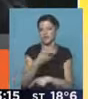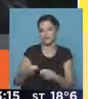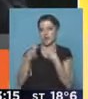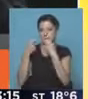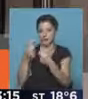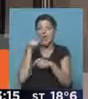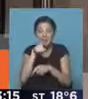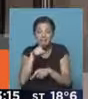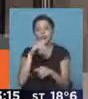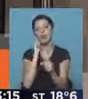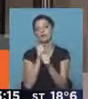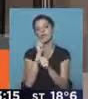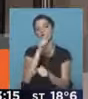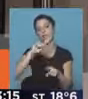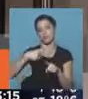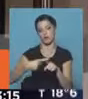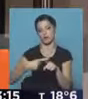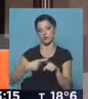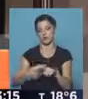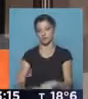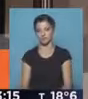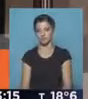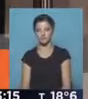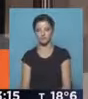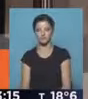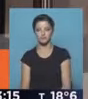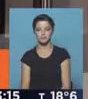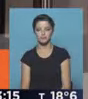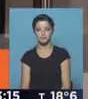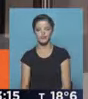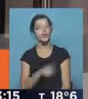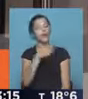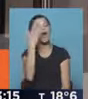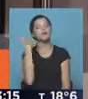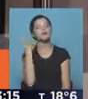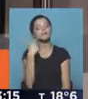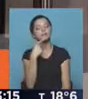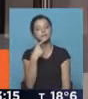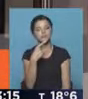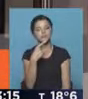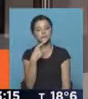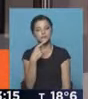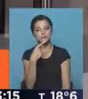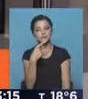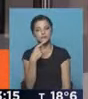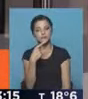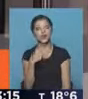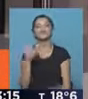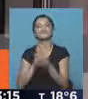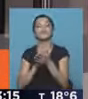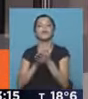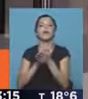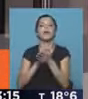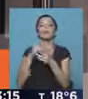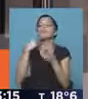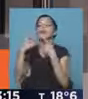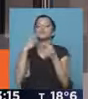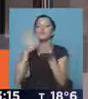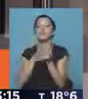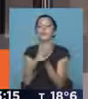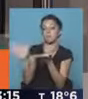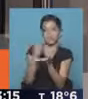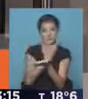política. Marcelo, decías que no estabas de acuerdo o que, digamos, no favorecías los referéndum revocatorios. En el